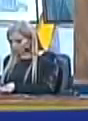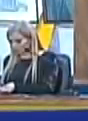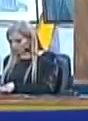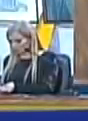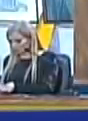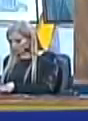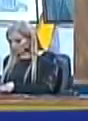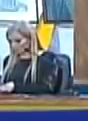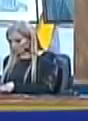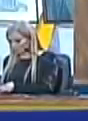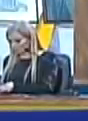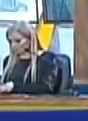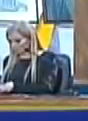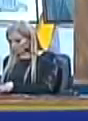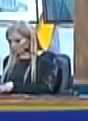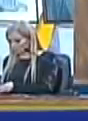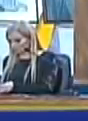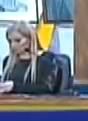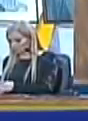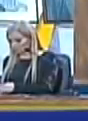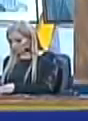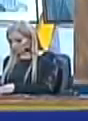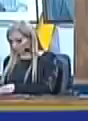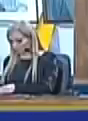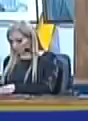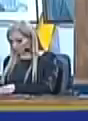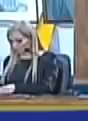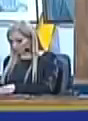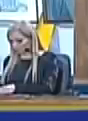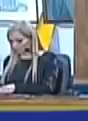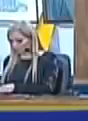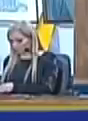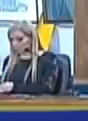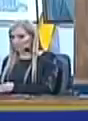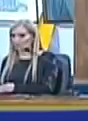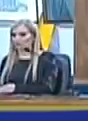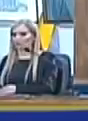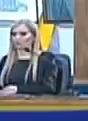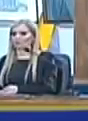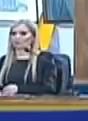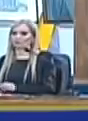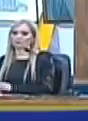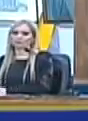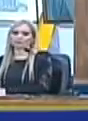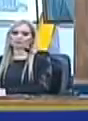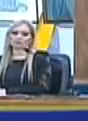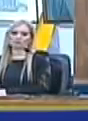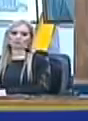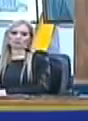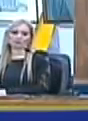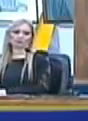de su gestión durante el año inmediatamente anterior esto o sea no presidente